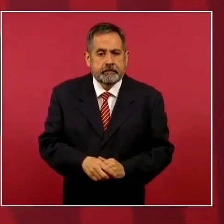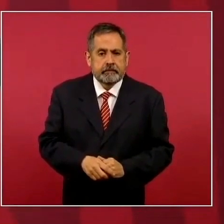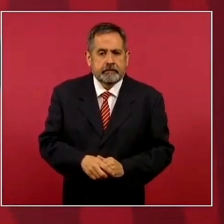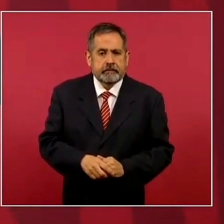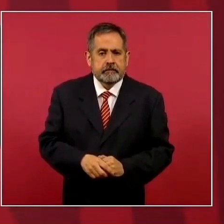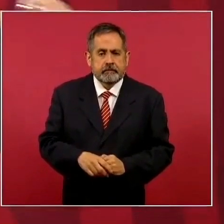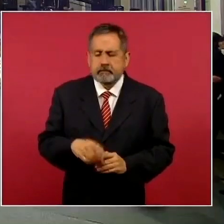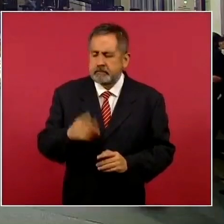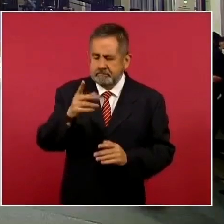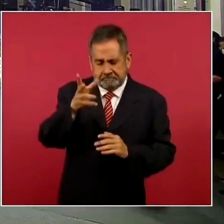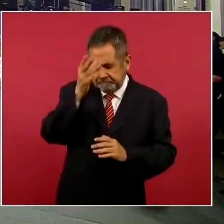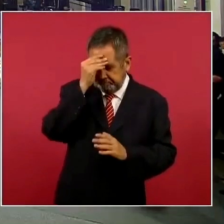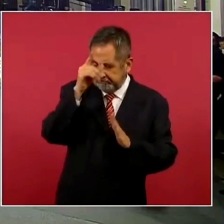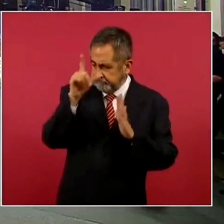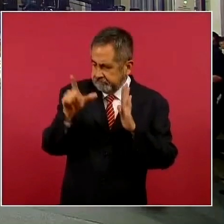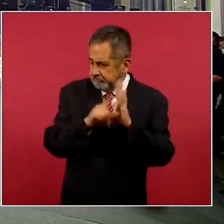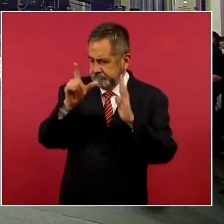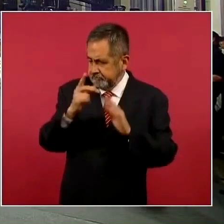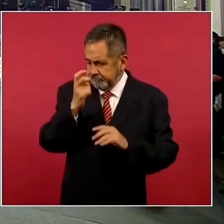Esa es una elección,